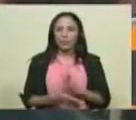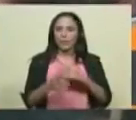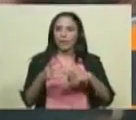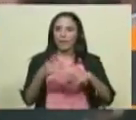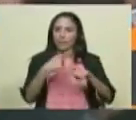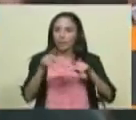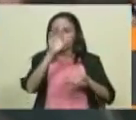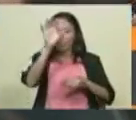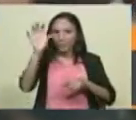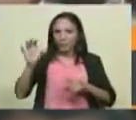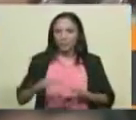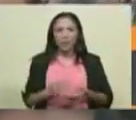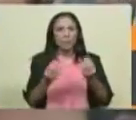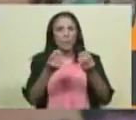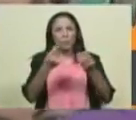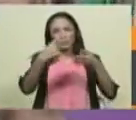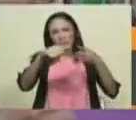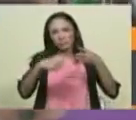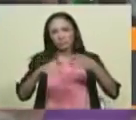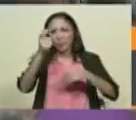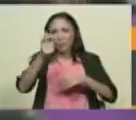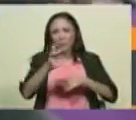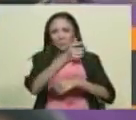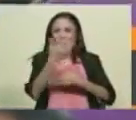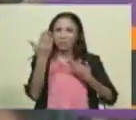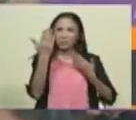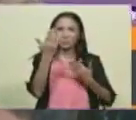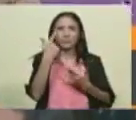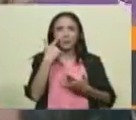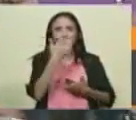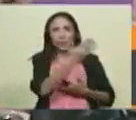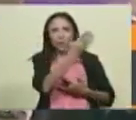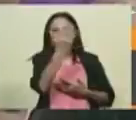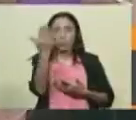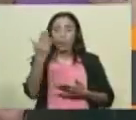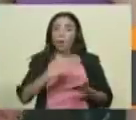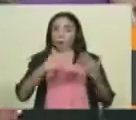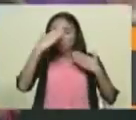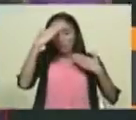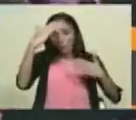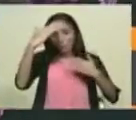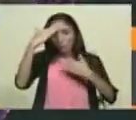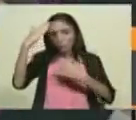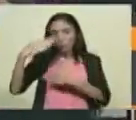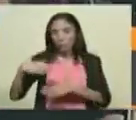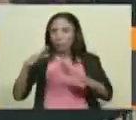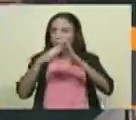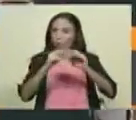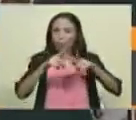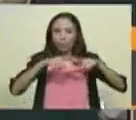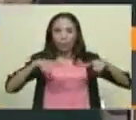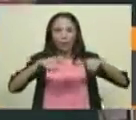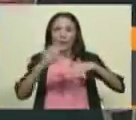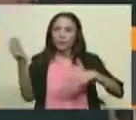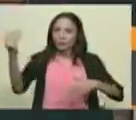Y muchos otros compañeros y compañeras, saludos de todos los lugares del